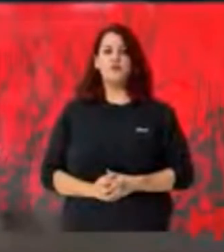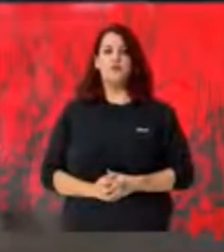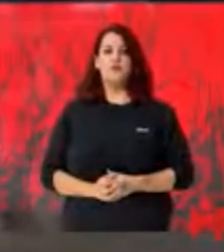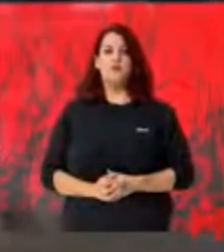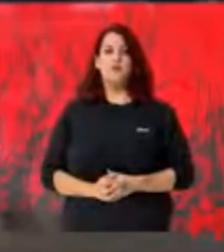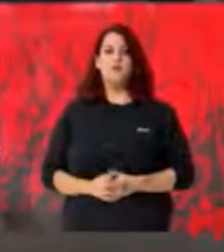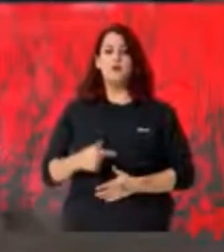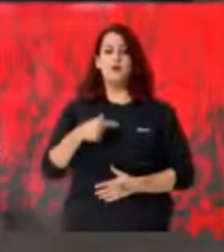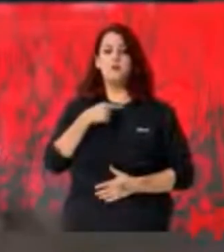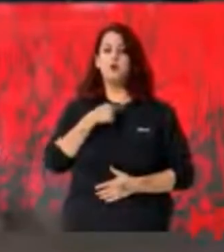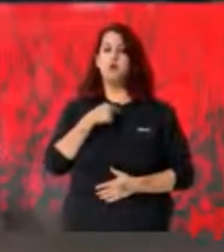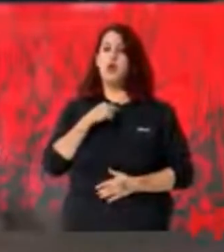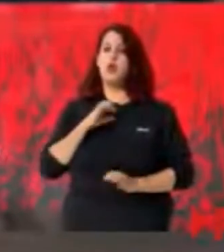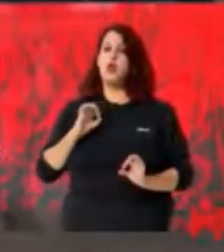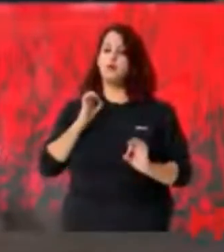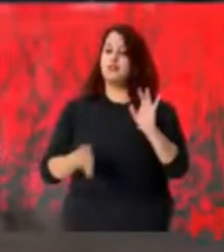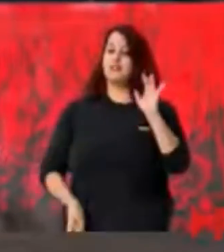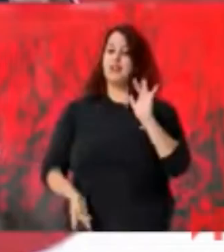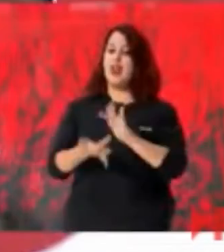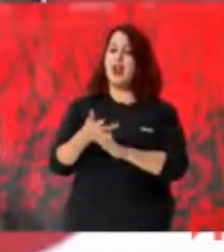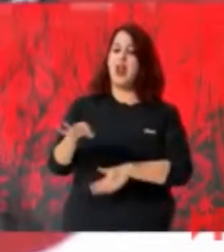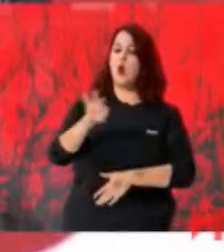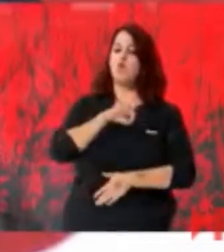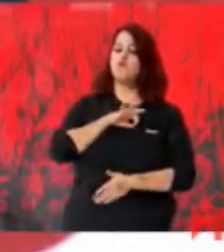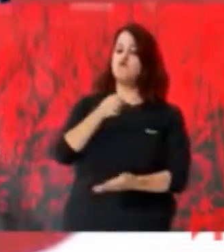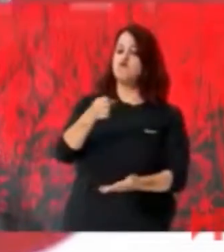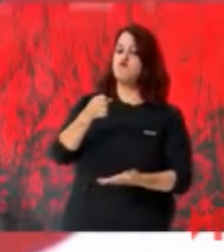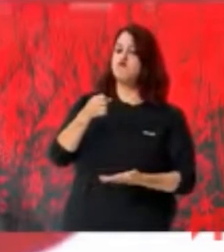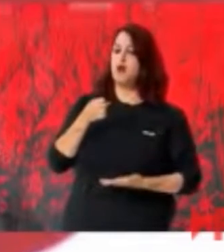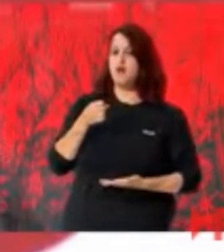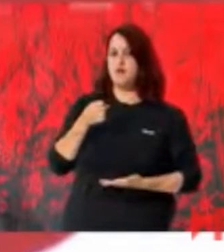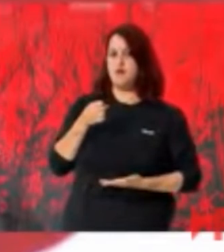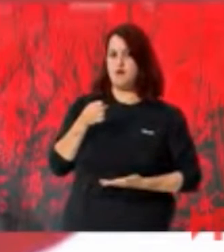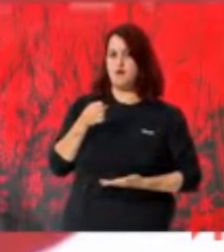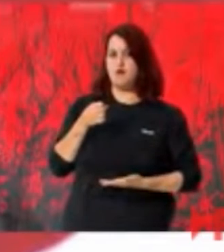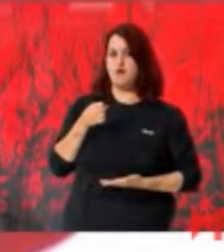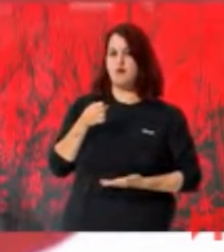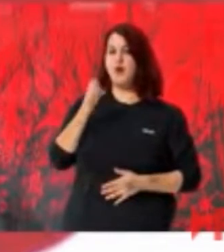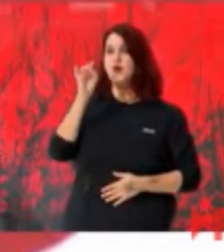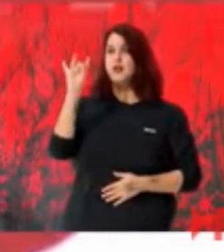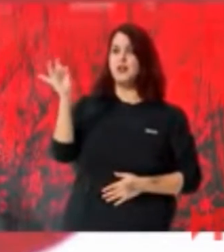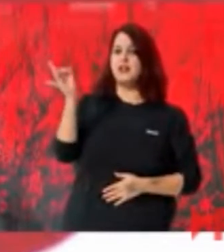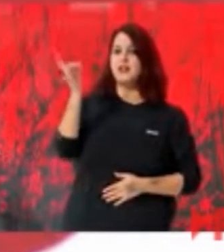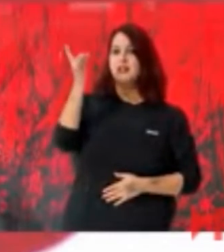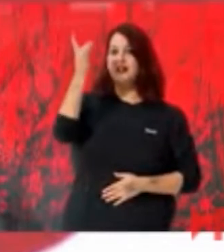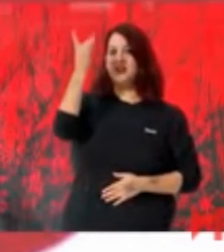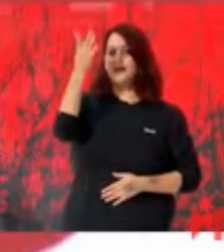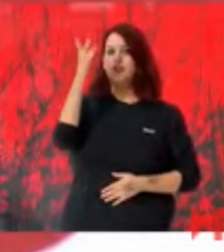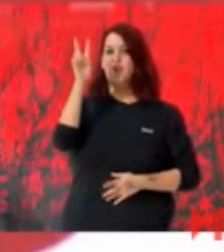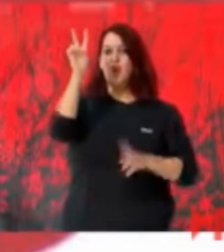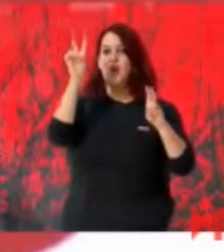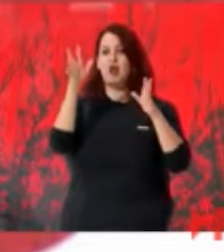que se creara un premio para podérselo dar al inventor de la